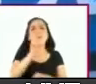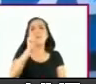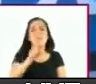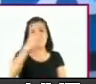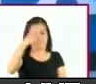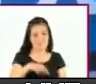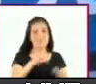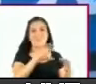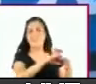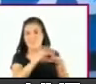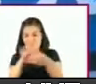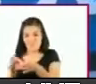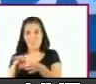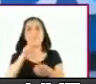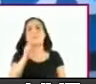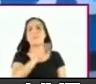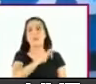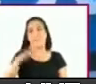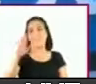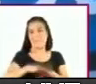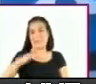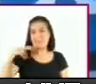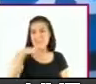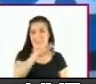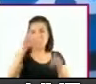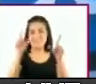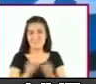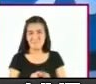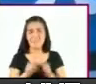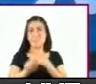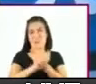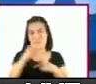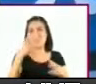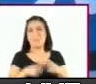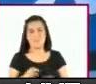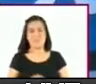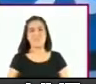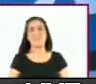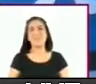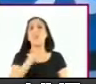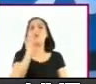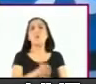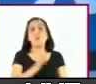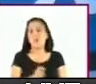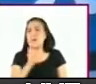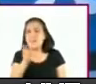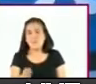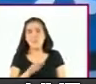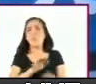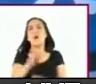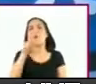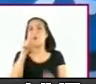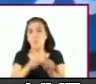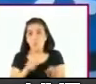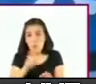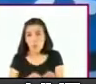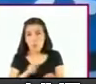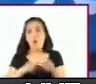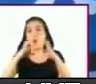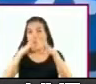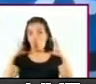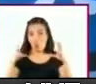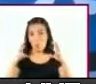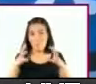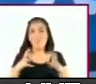procedimiento más útil, eficiente o práctico para resolverlos. En este caso, para determinar el color del globo